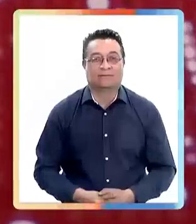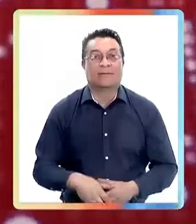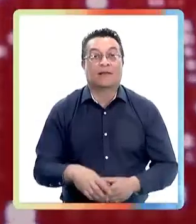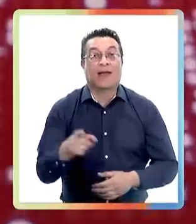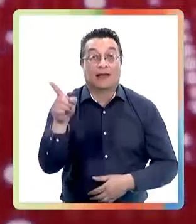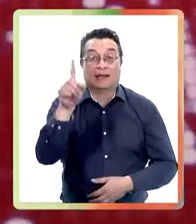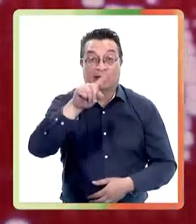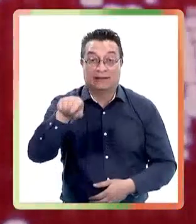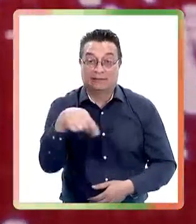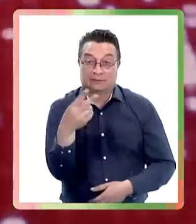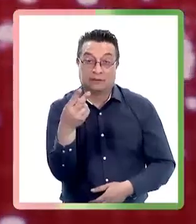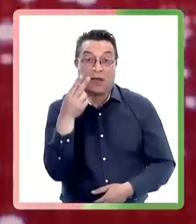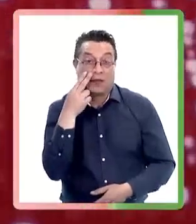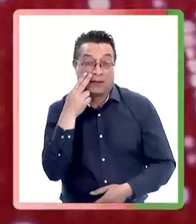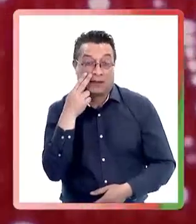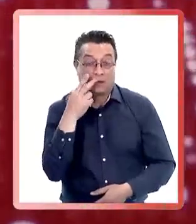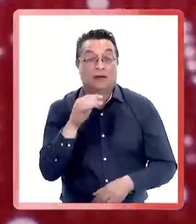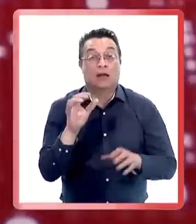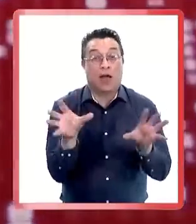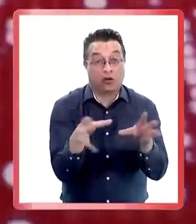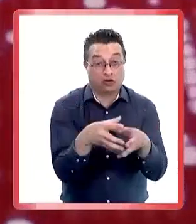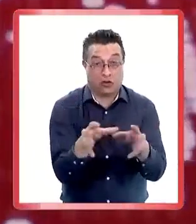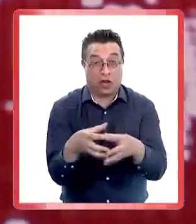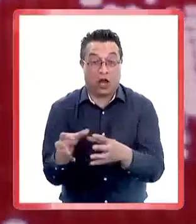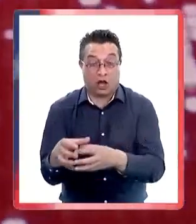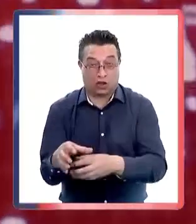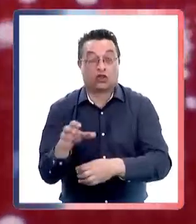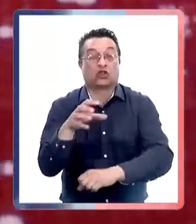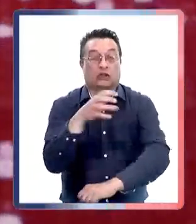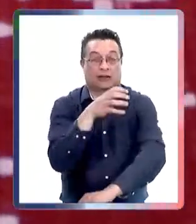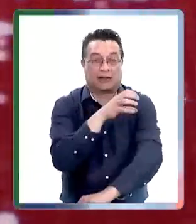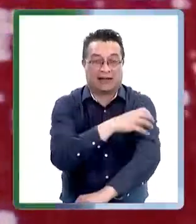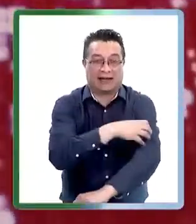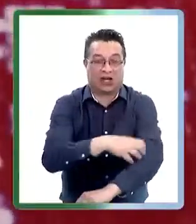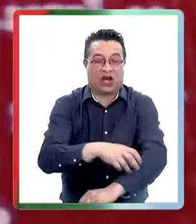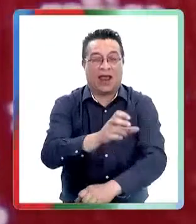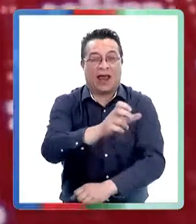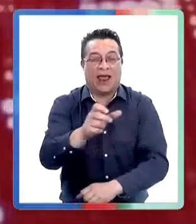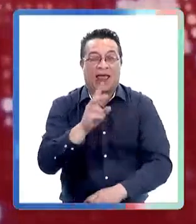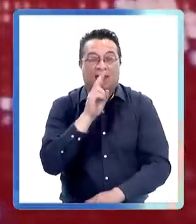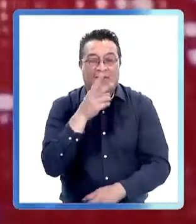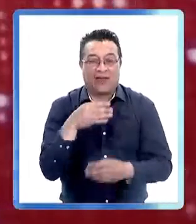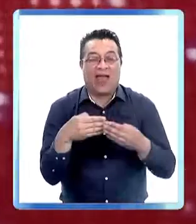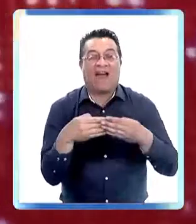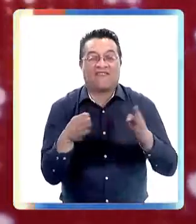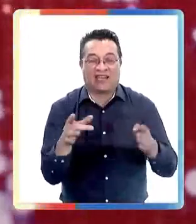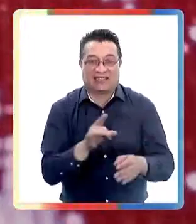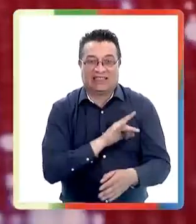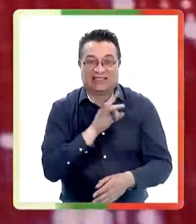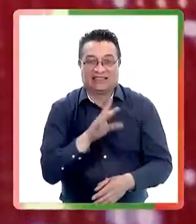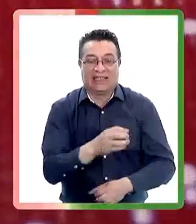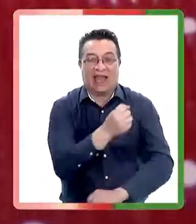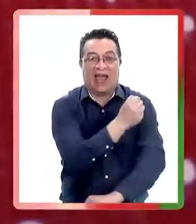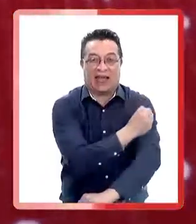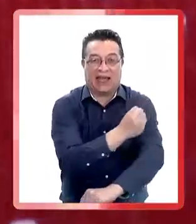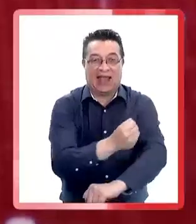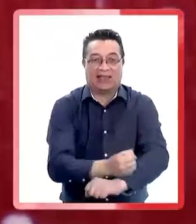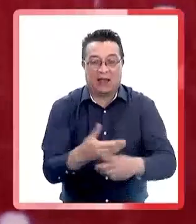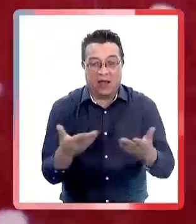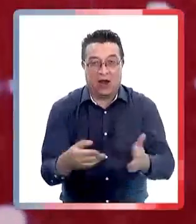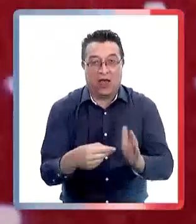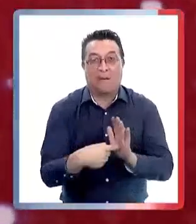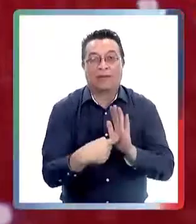Servicio de Impuestos Internos. Asociación Regional de Canales de Televisión de Señal Abierta de Chile. Arcatel